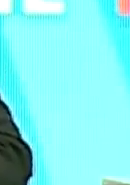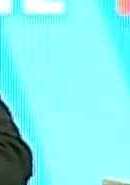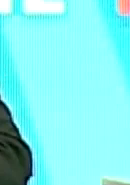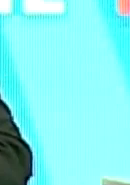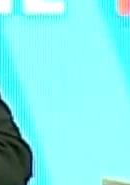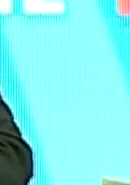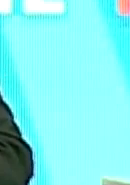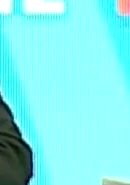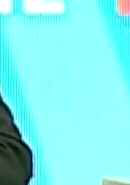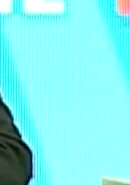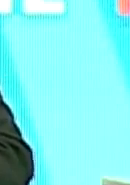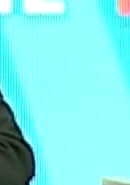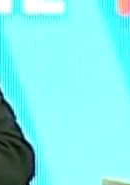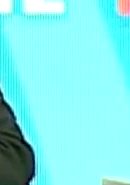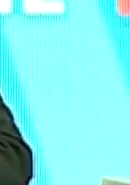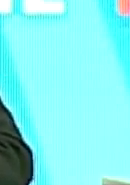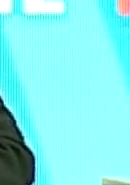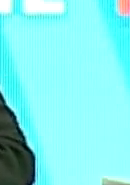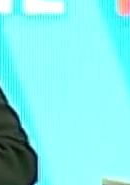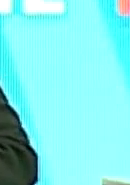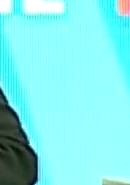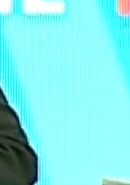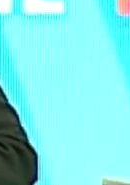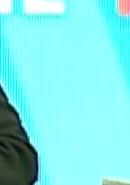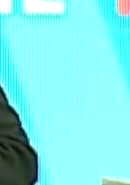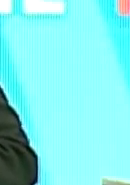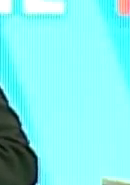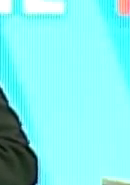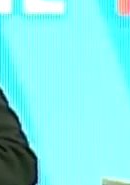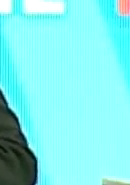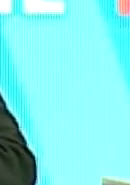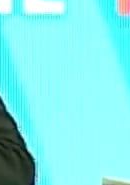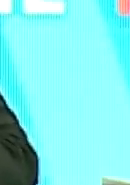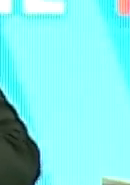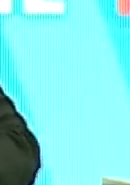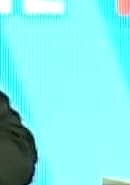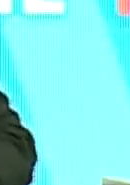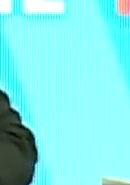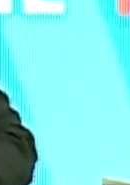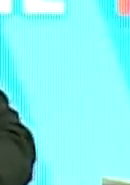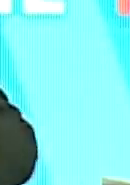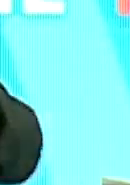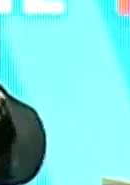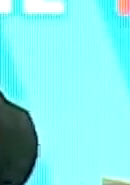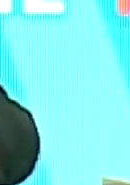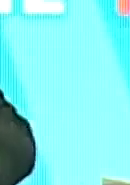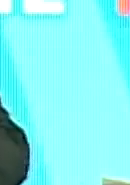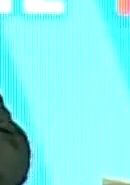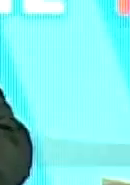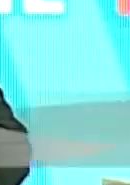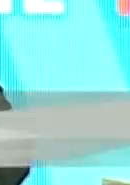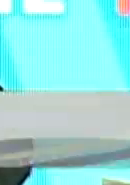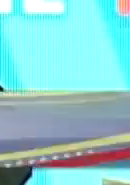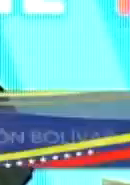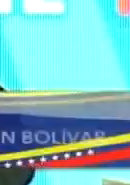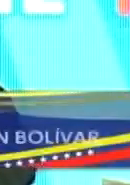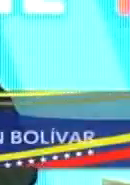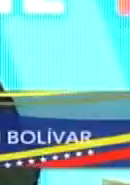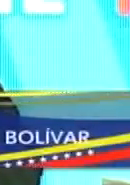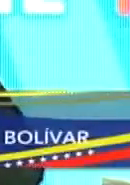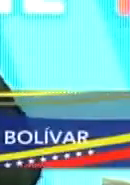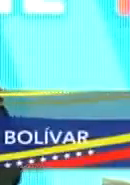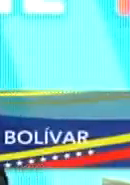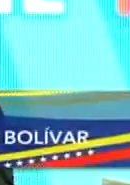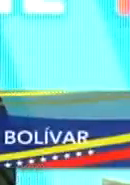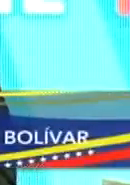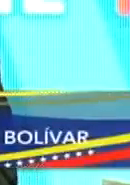el colonialismo, el imperialismo, con la práctica sostenida de la unión de los pueblos, que es el símbolo y la significación de esta fecha